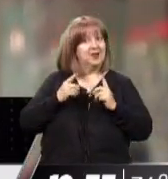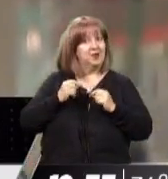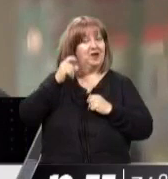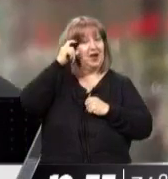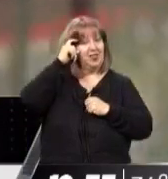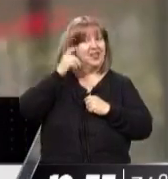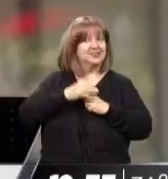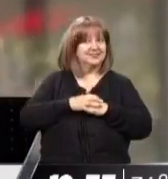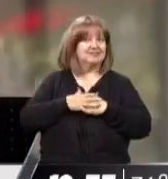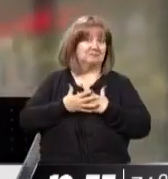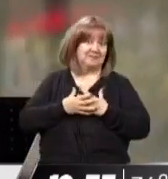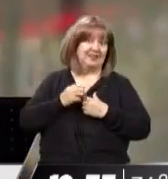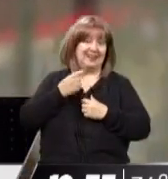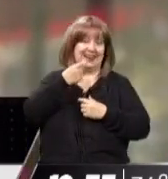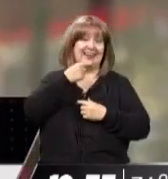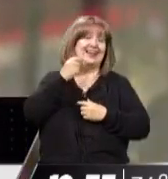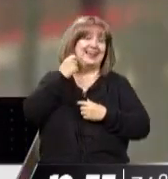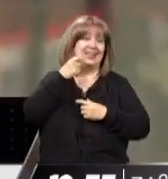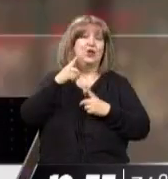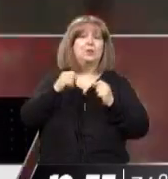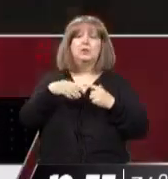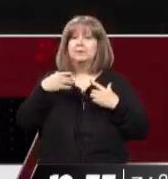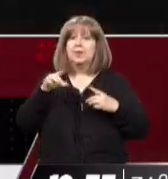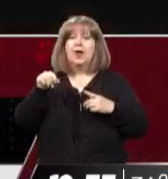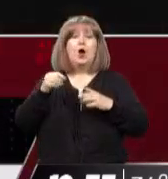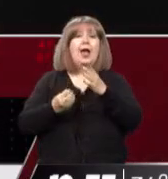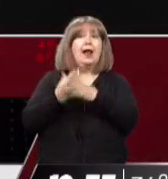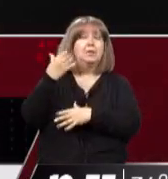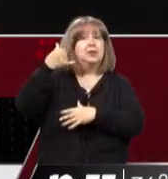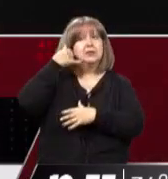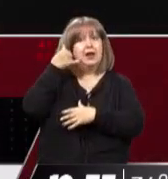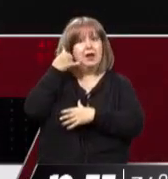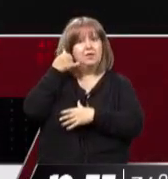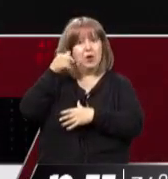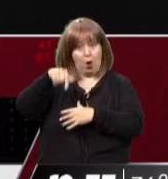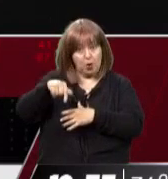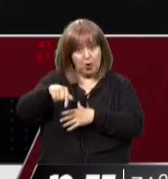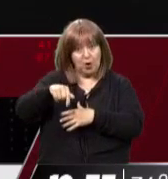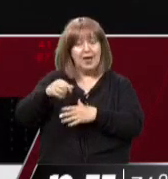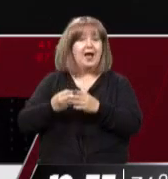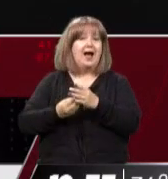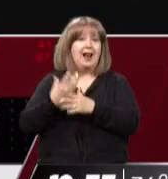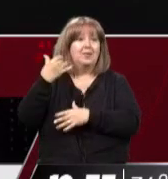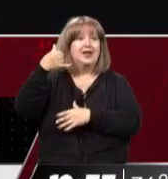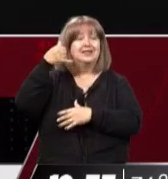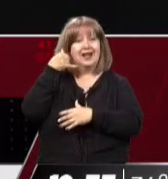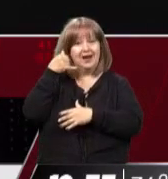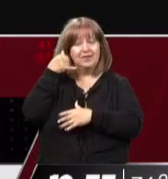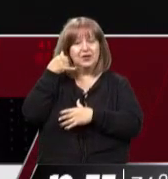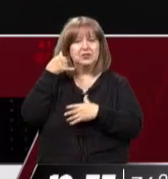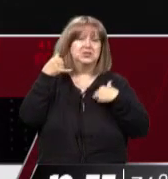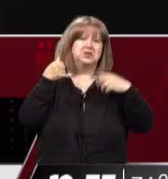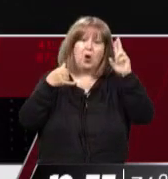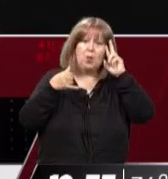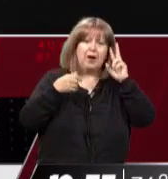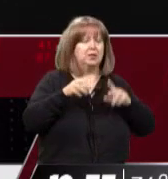¿Cómo se enteraron? Nos llamaron por teléfono esta mañana, yo estaba... ¿Hoy mismo? Sí. ¡Qué alegría! Haciendo otras cosas